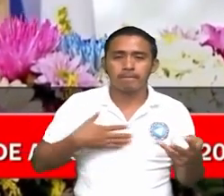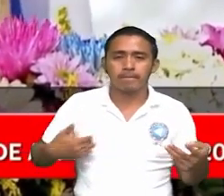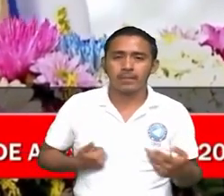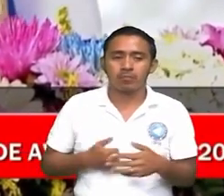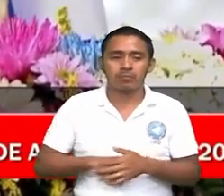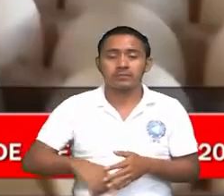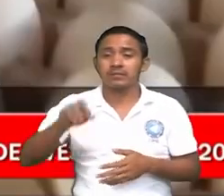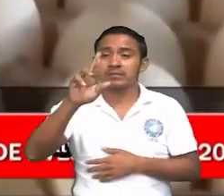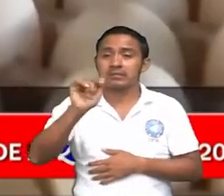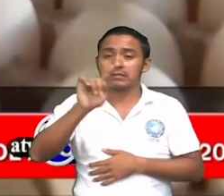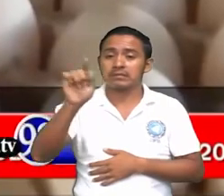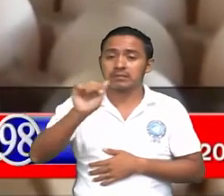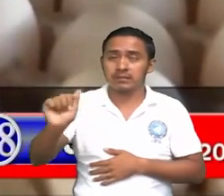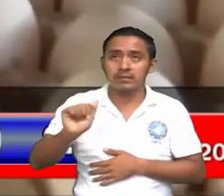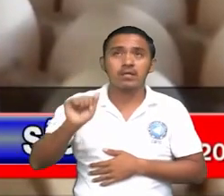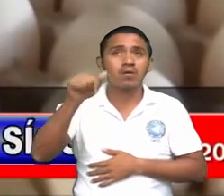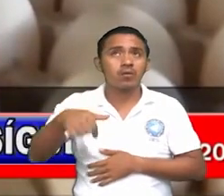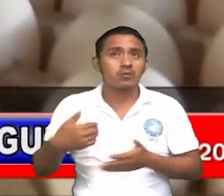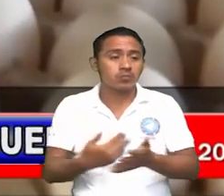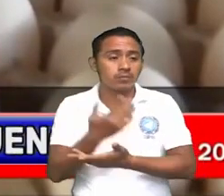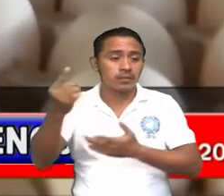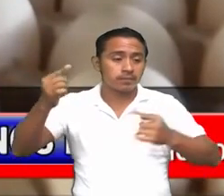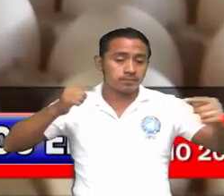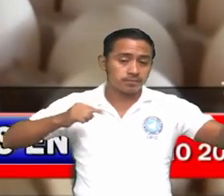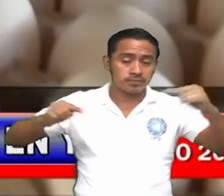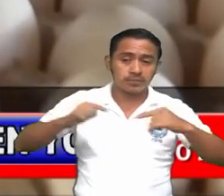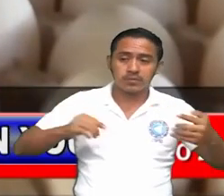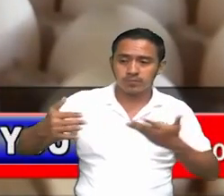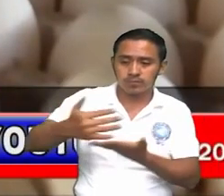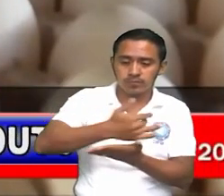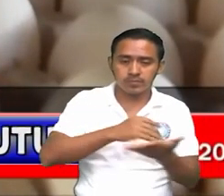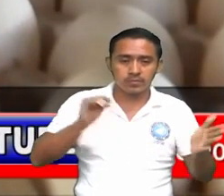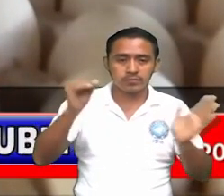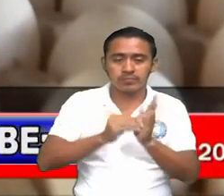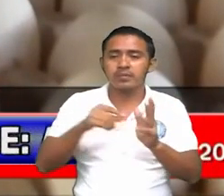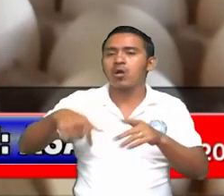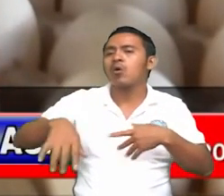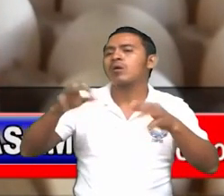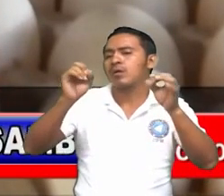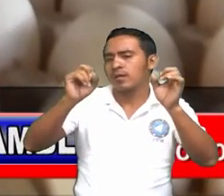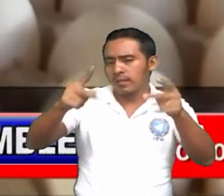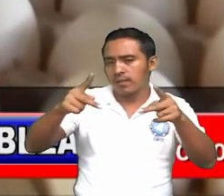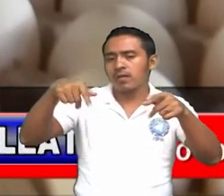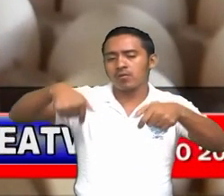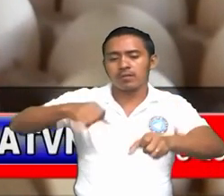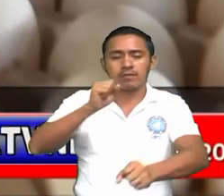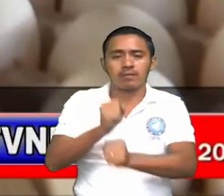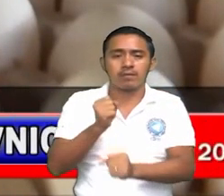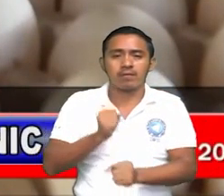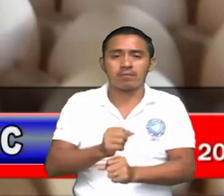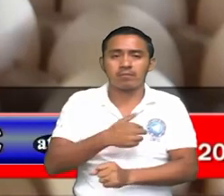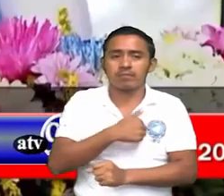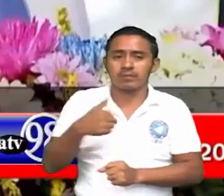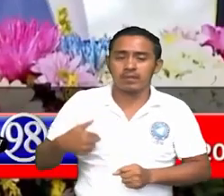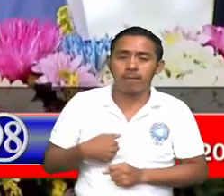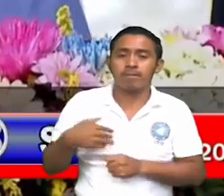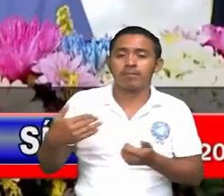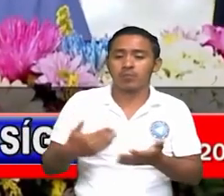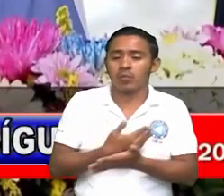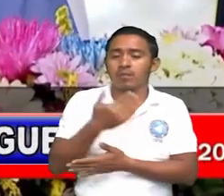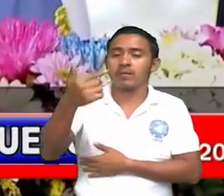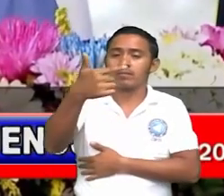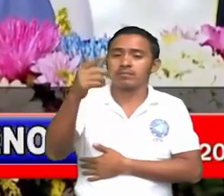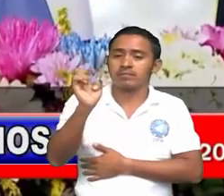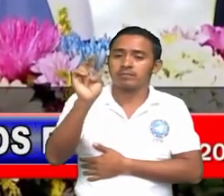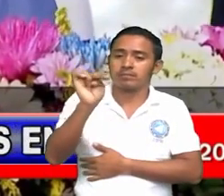raza. Y entonces la estrategia recoge ese planteamiento y dice, trabajemos entonces en generar genética para